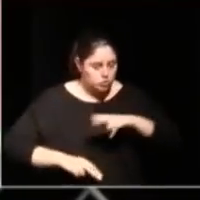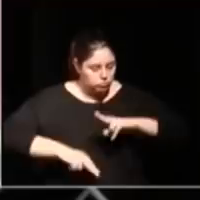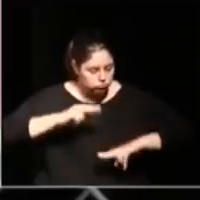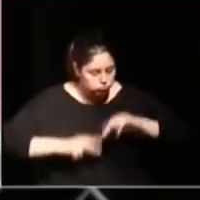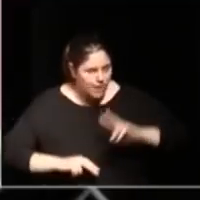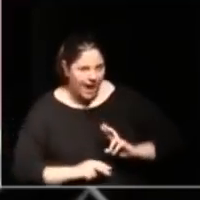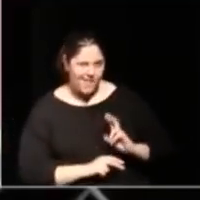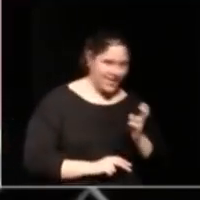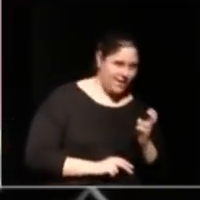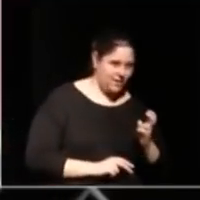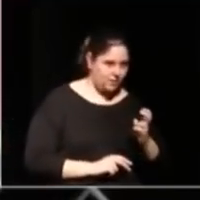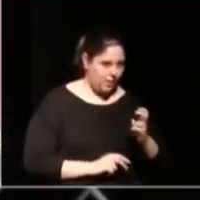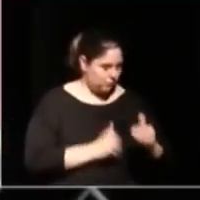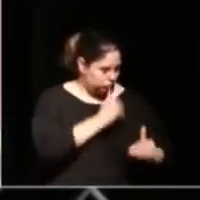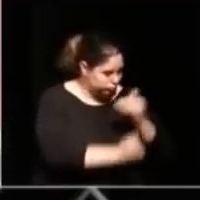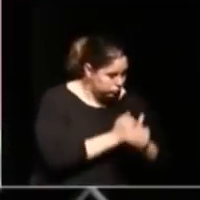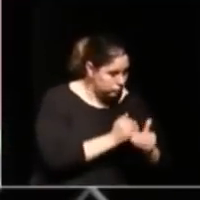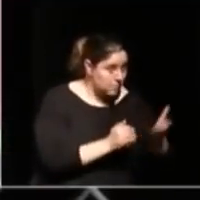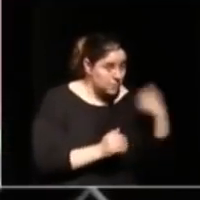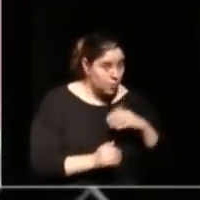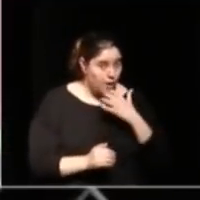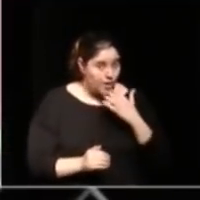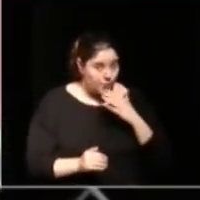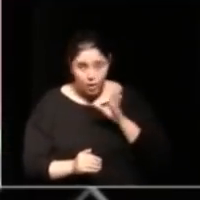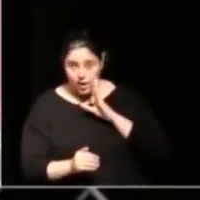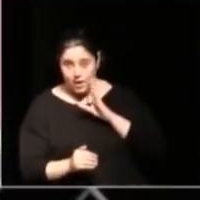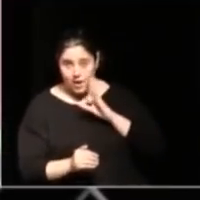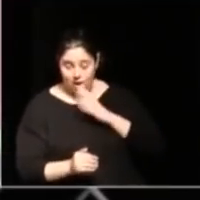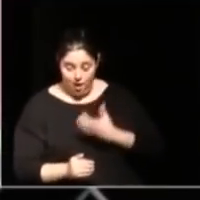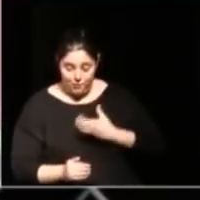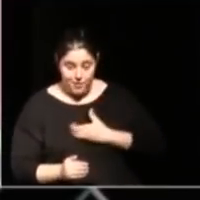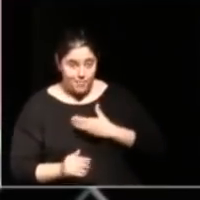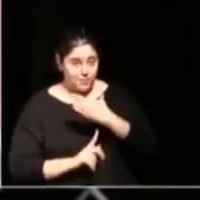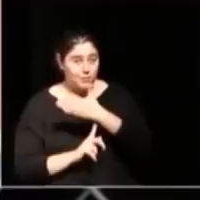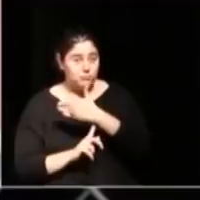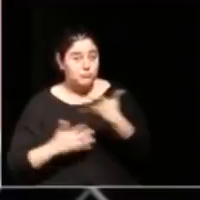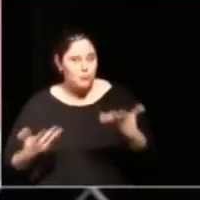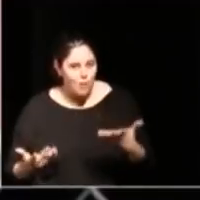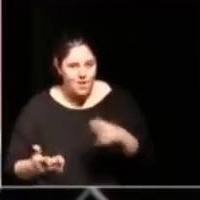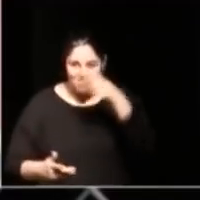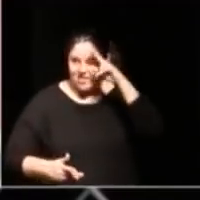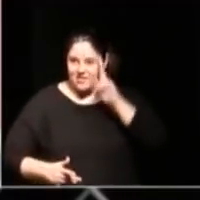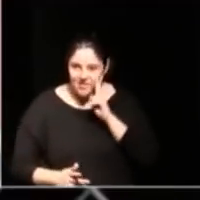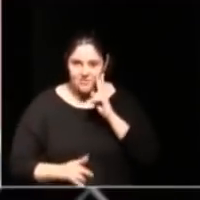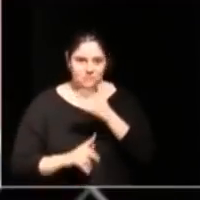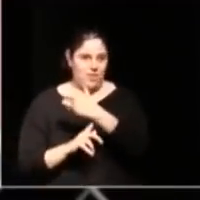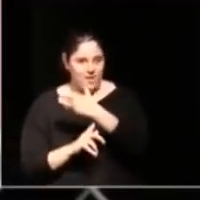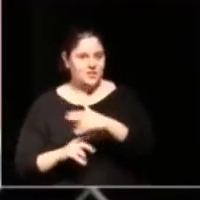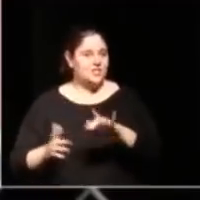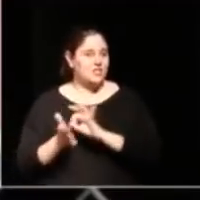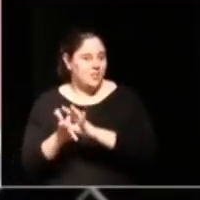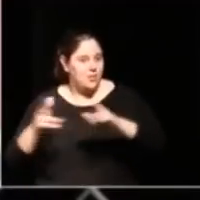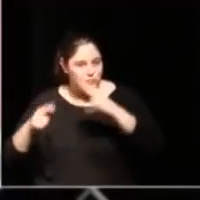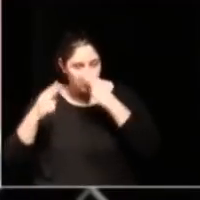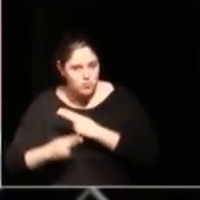una alternativa que toma como ejemplo esos ayuntamientos que levantan las banderas de la dignidad, las banderas de los servicios públicos,